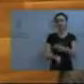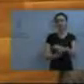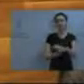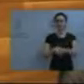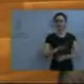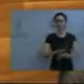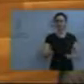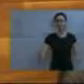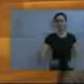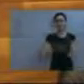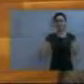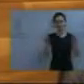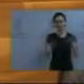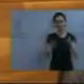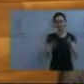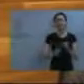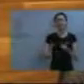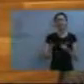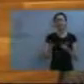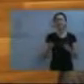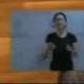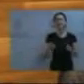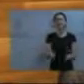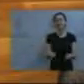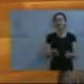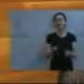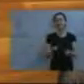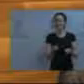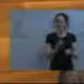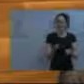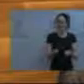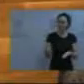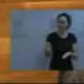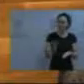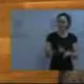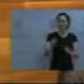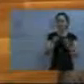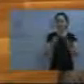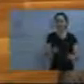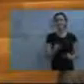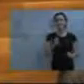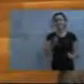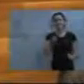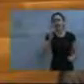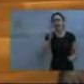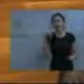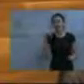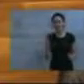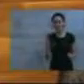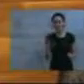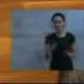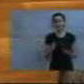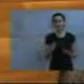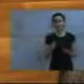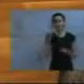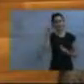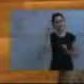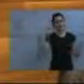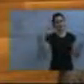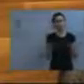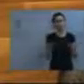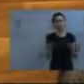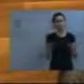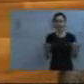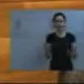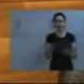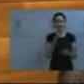materia informática, ya no solo de racionalizar el gasto, sino incluso del tipo de aplicaciones, y creemos que es urgente porque